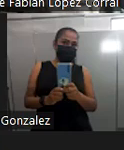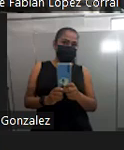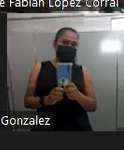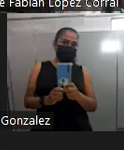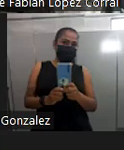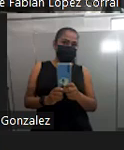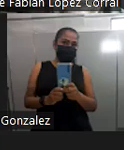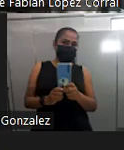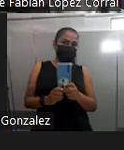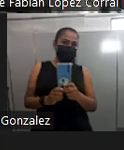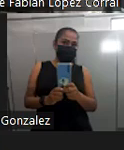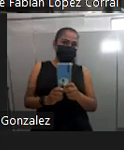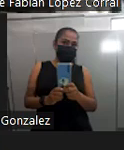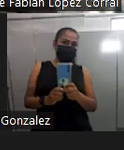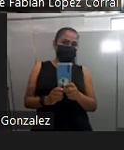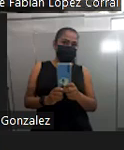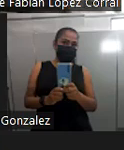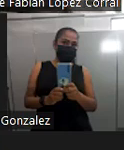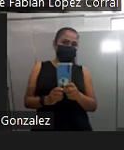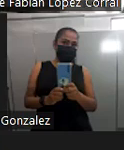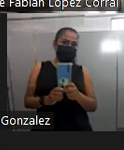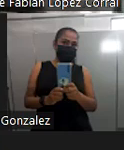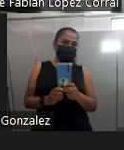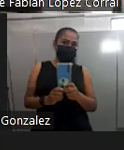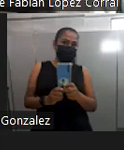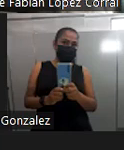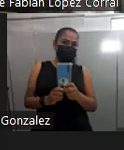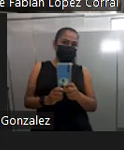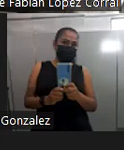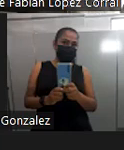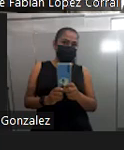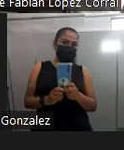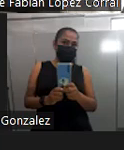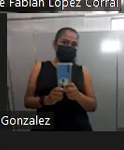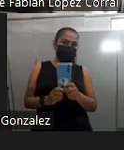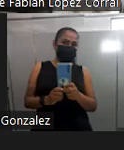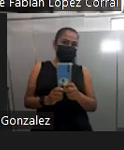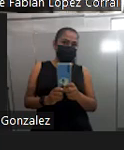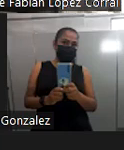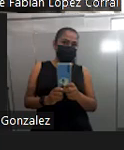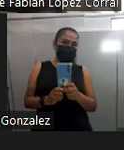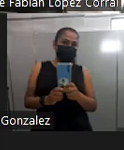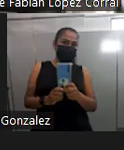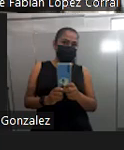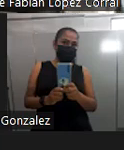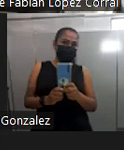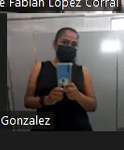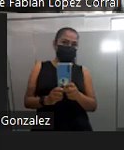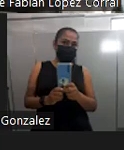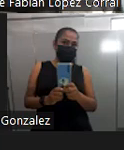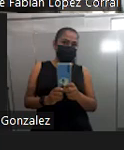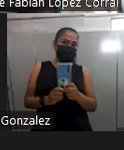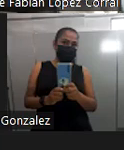ahora cerramos esta parte con los minerales que va a ser un cuerpo producido por procesos naturales de